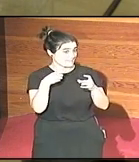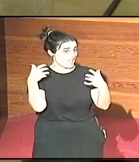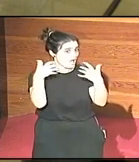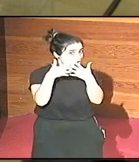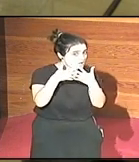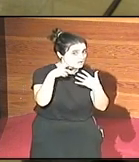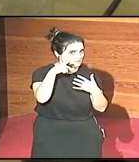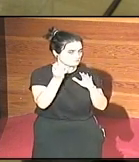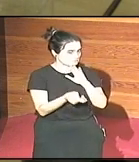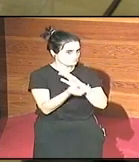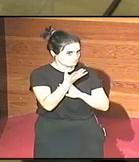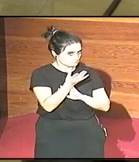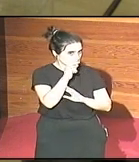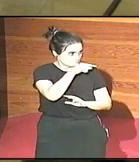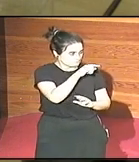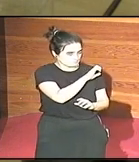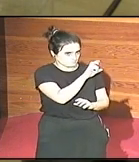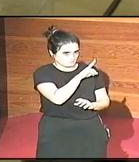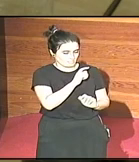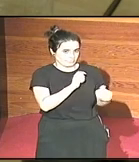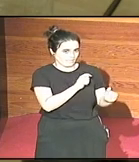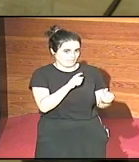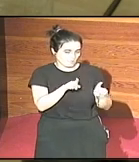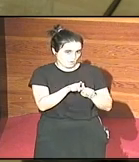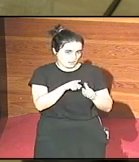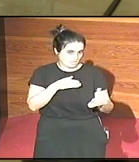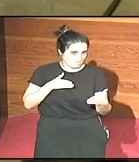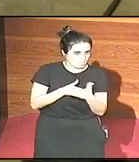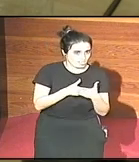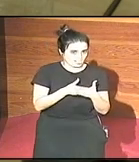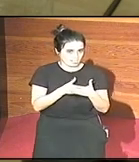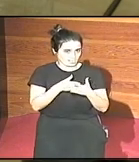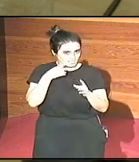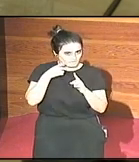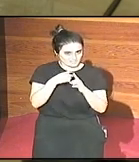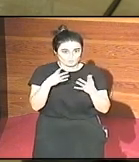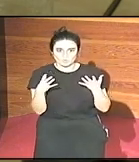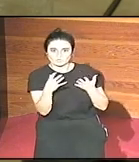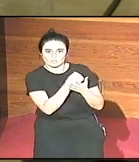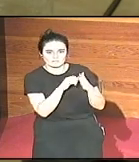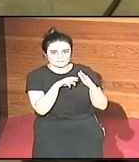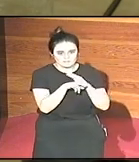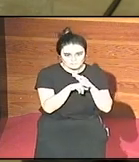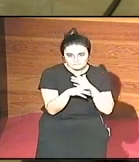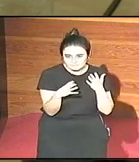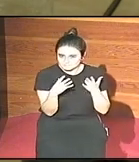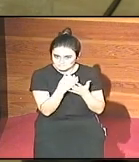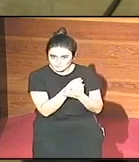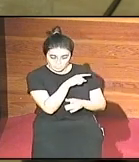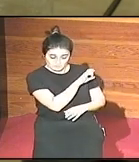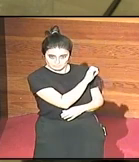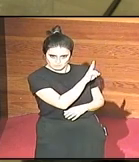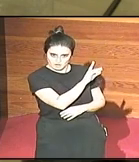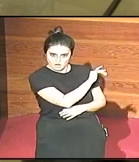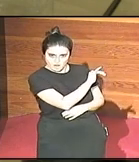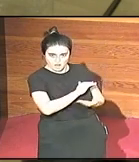es un obstáculo para poder, digamos, canalizar todos los recursos de los que es capaz